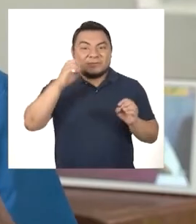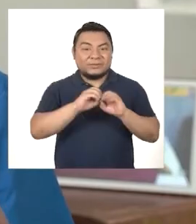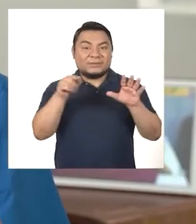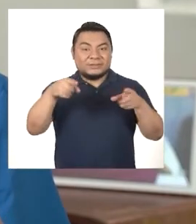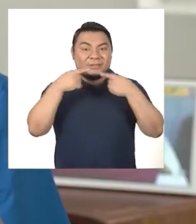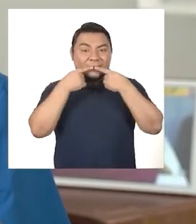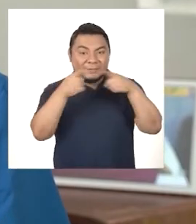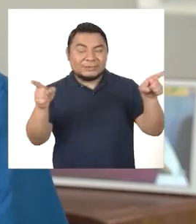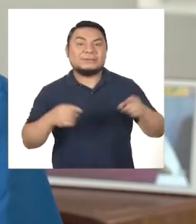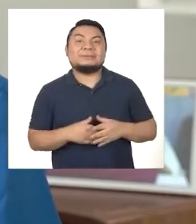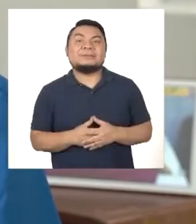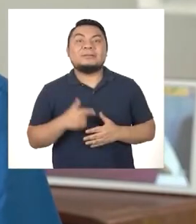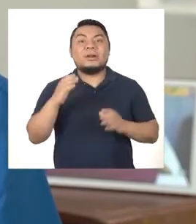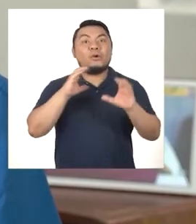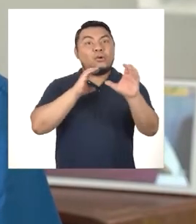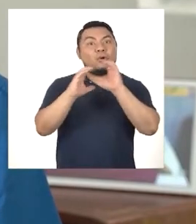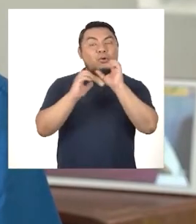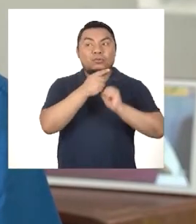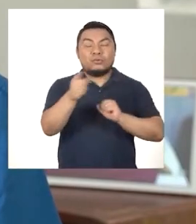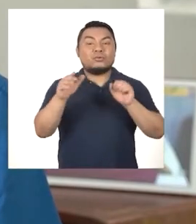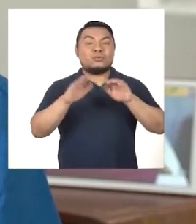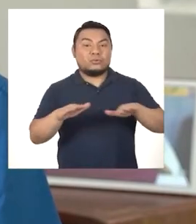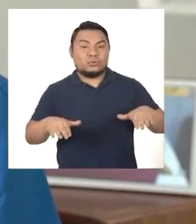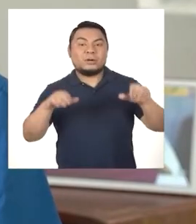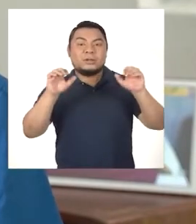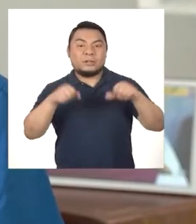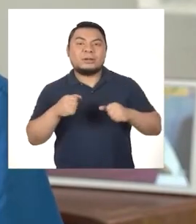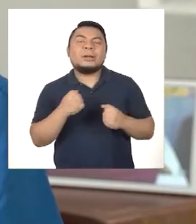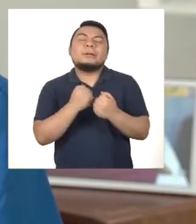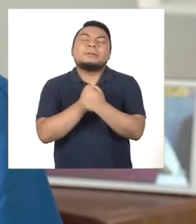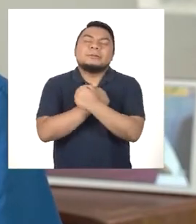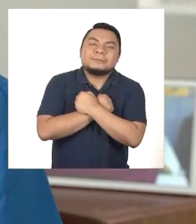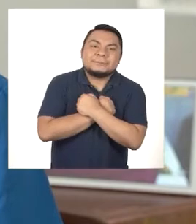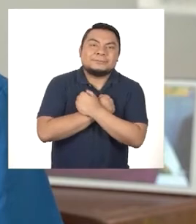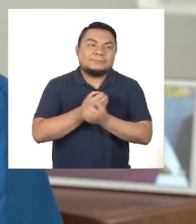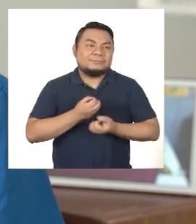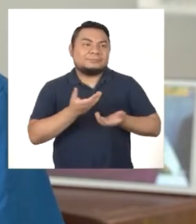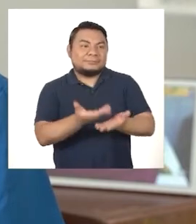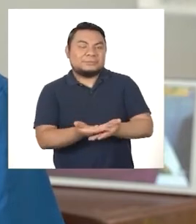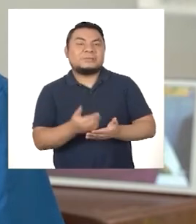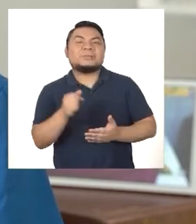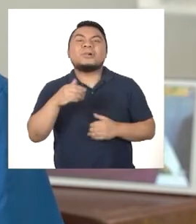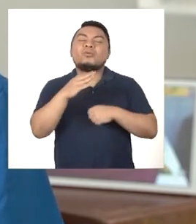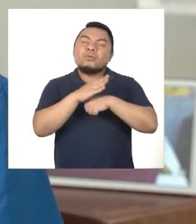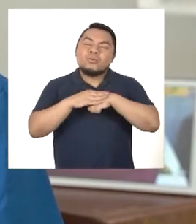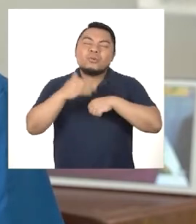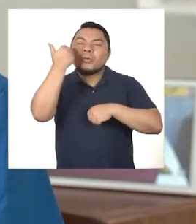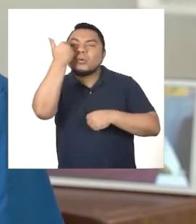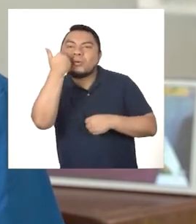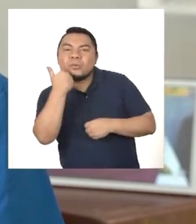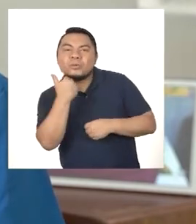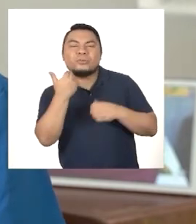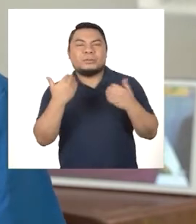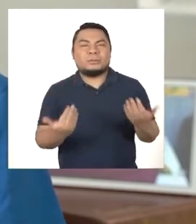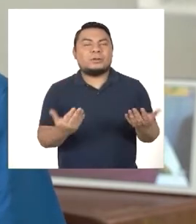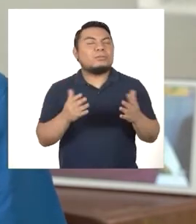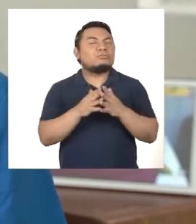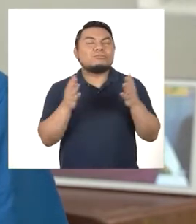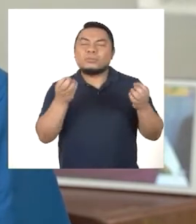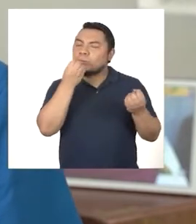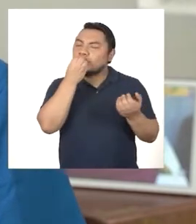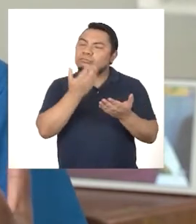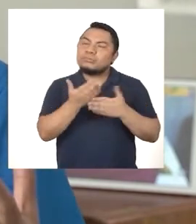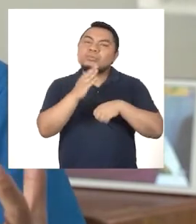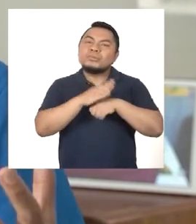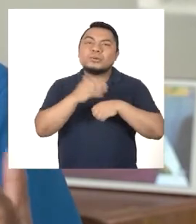claro este mensaje. La comunicación con los niños debe ser con afecto, debe ser con cariño, debe ser una manera muy